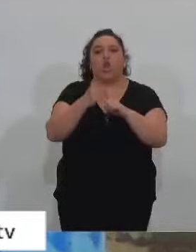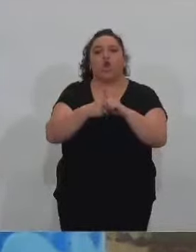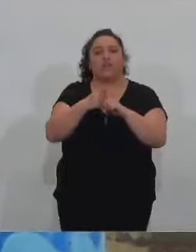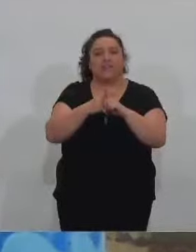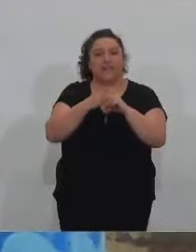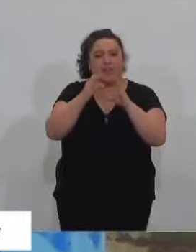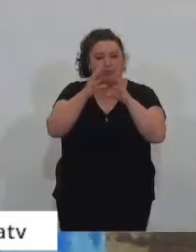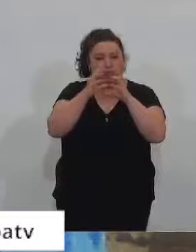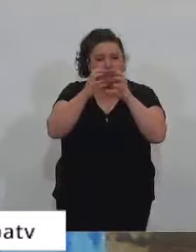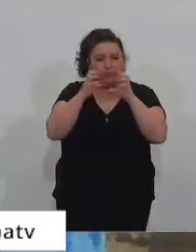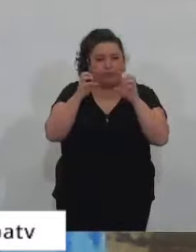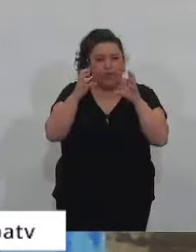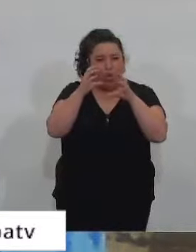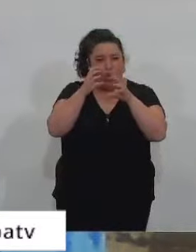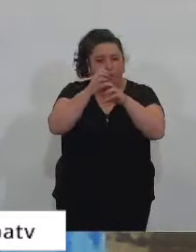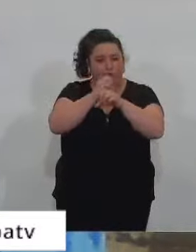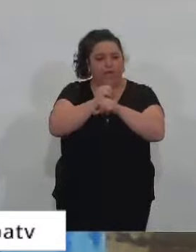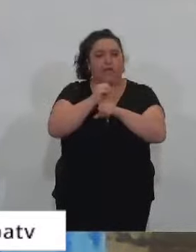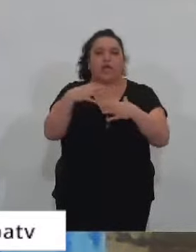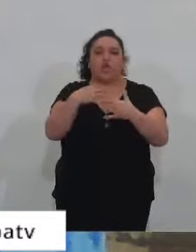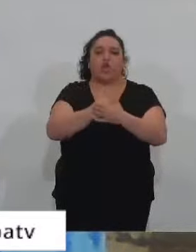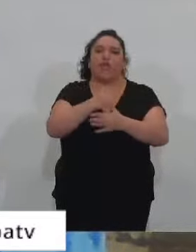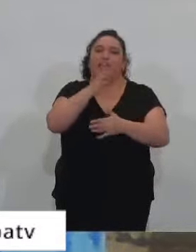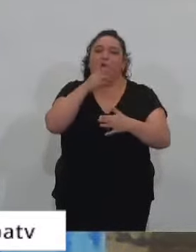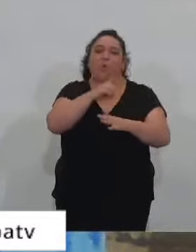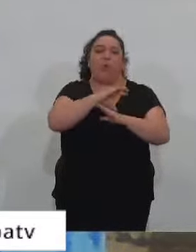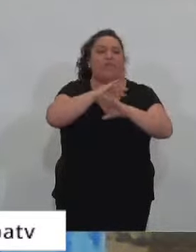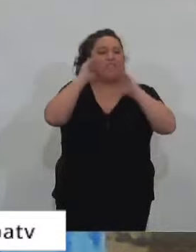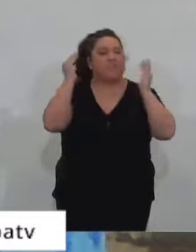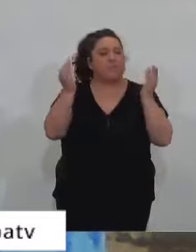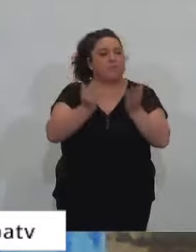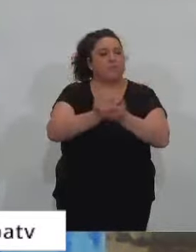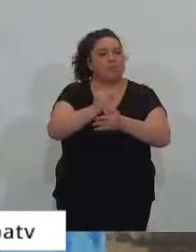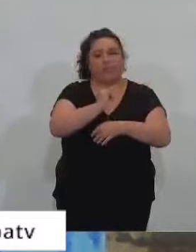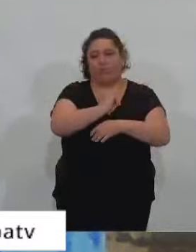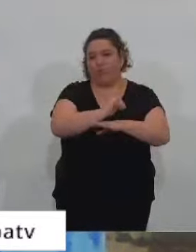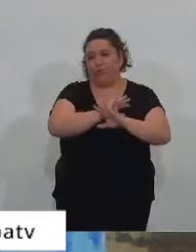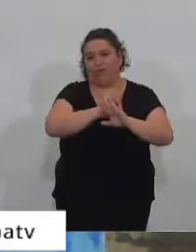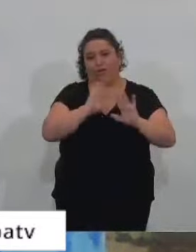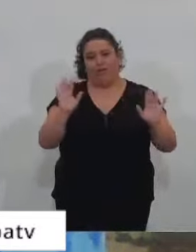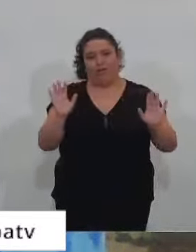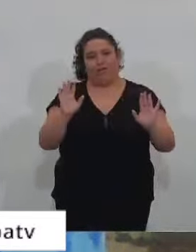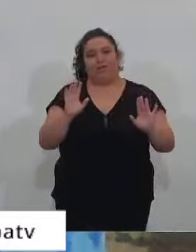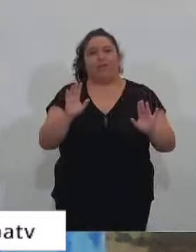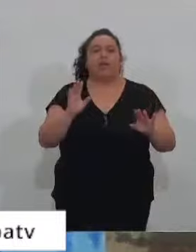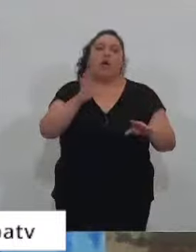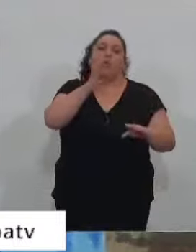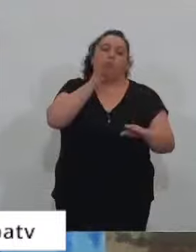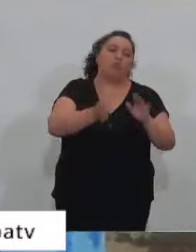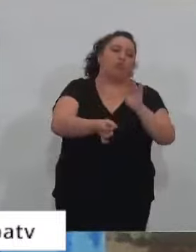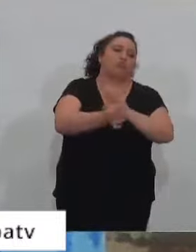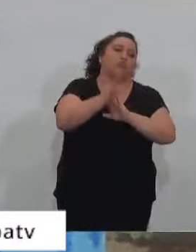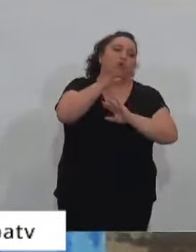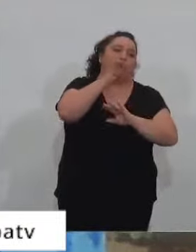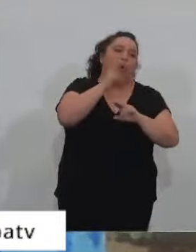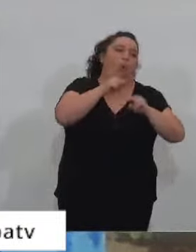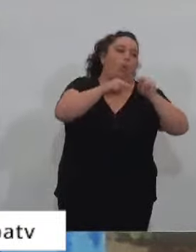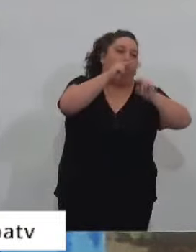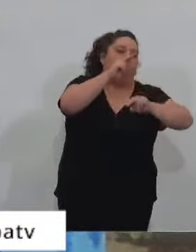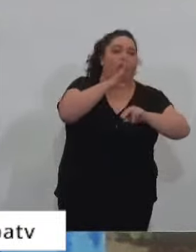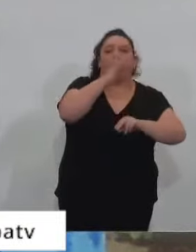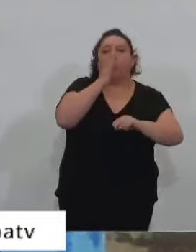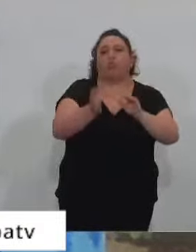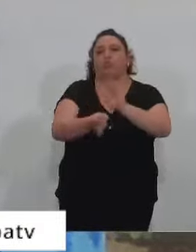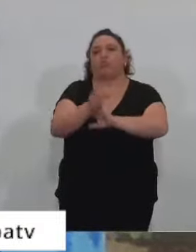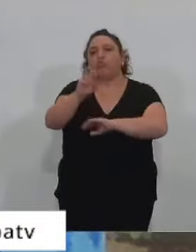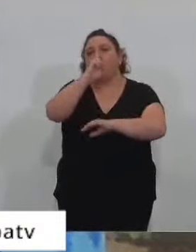mundo. Muchas veces surgen por una obra, surgen por muchas cosas, ¿no? Usted llena la bañera ahora mismo en muchas mañanas en Córdoba y